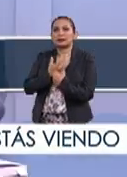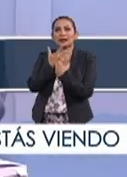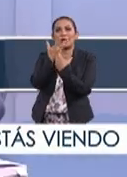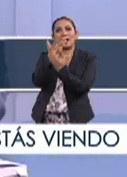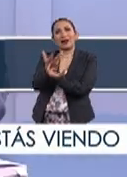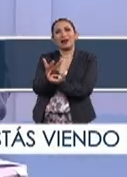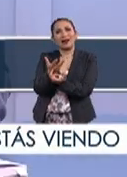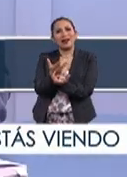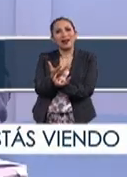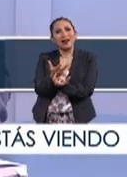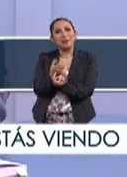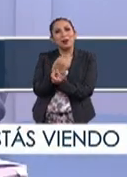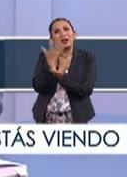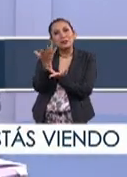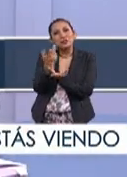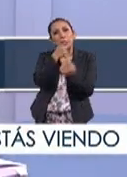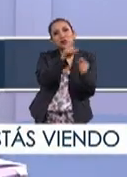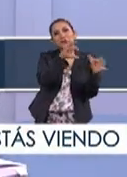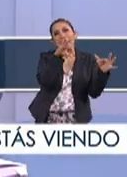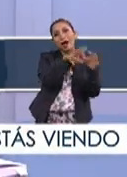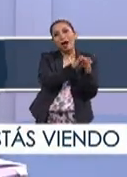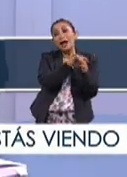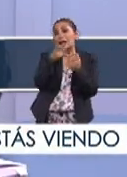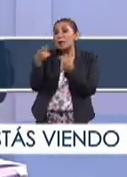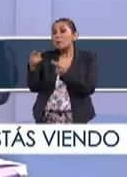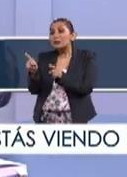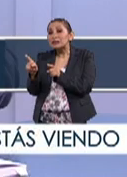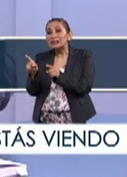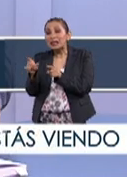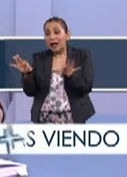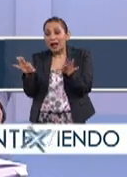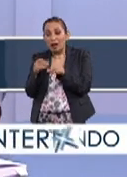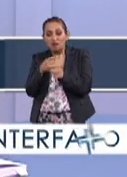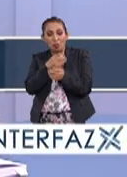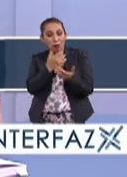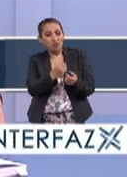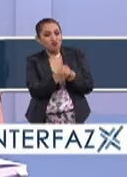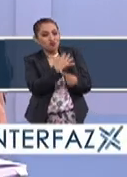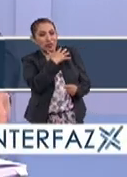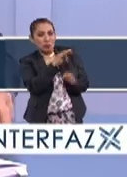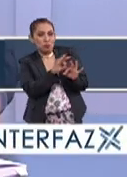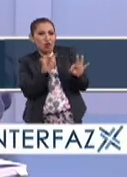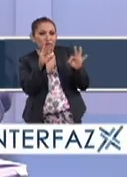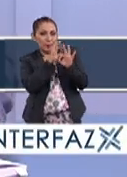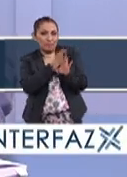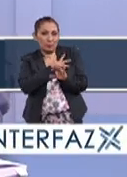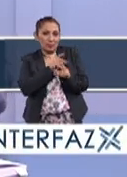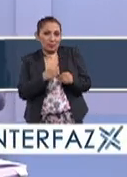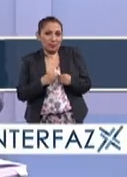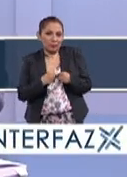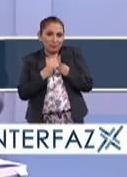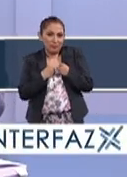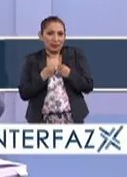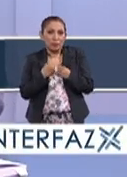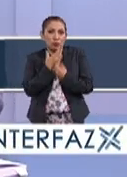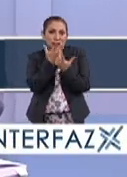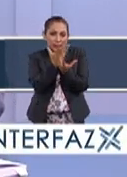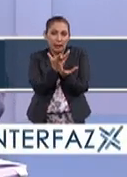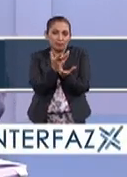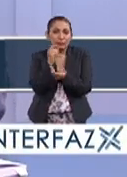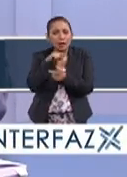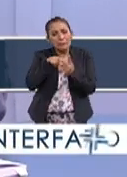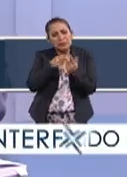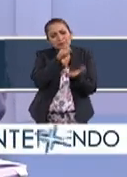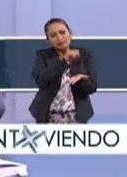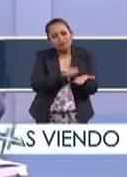yo creo que la poesía es música y la música ha sido uno de los motivos más importantes de mi poesía. Y así